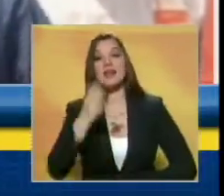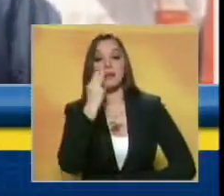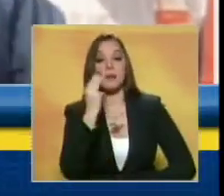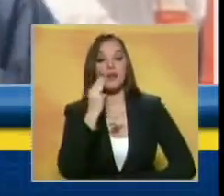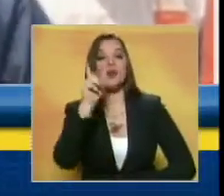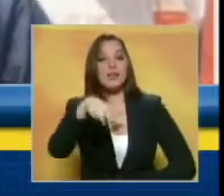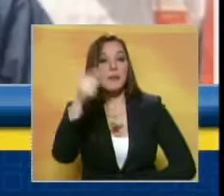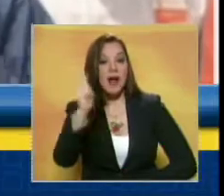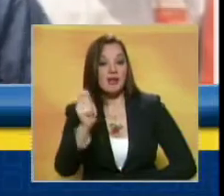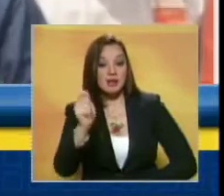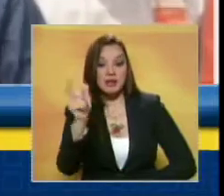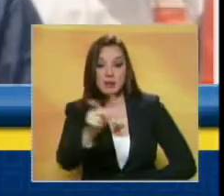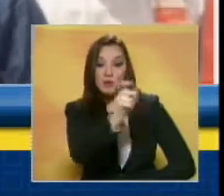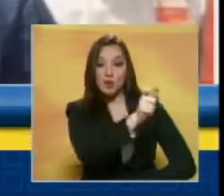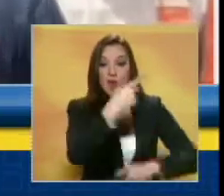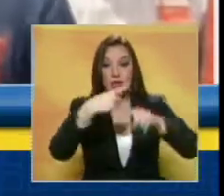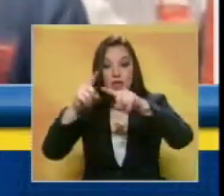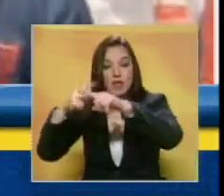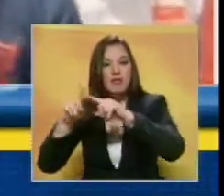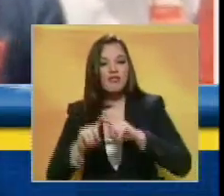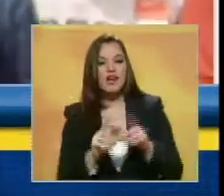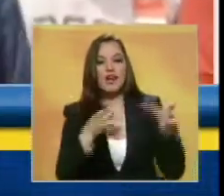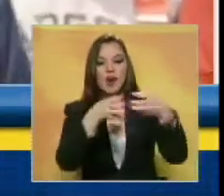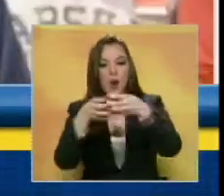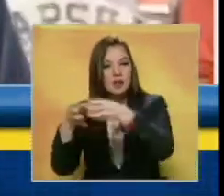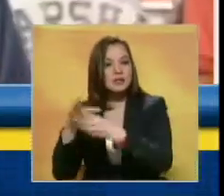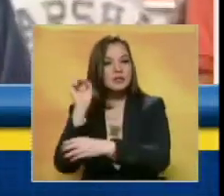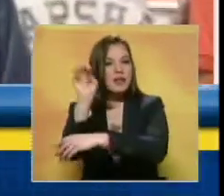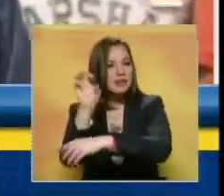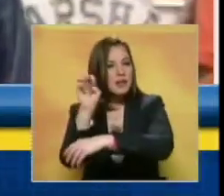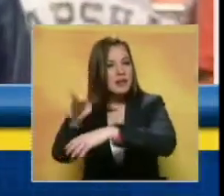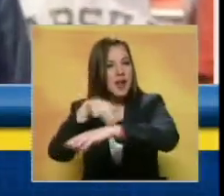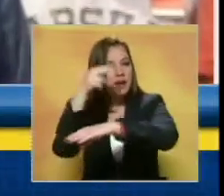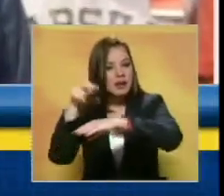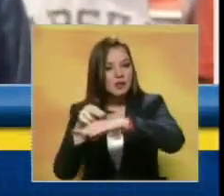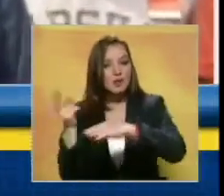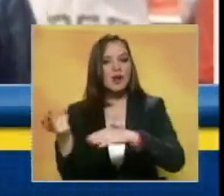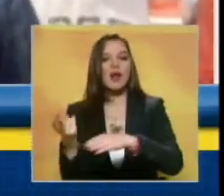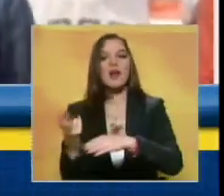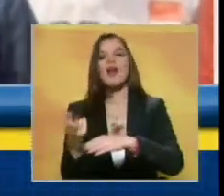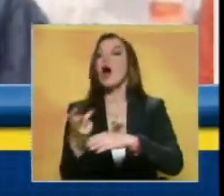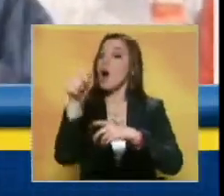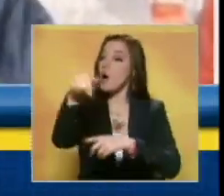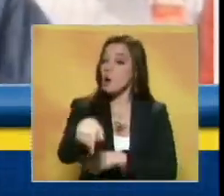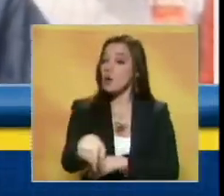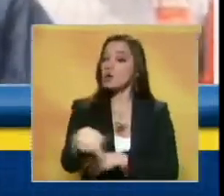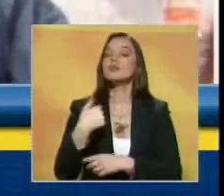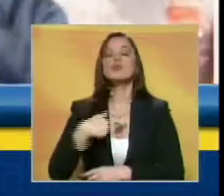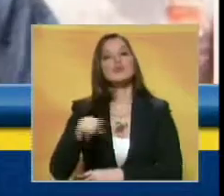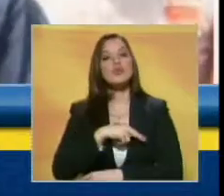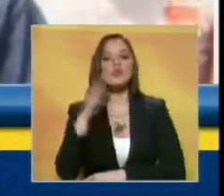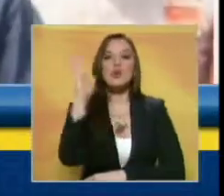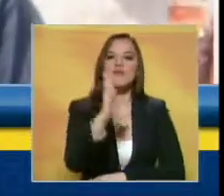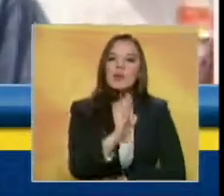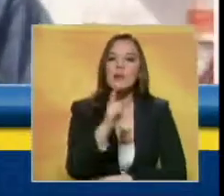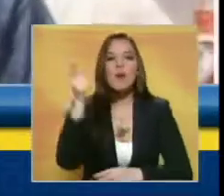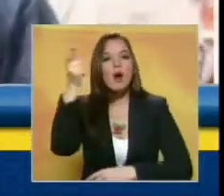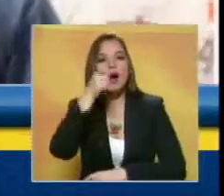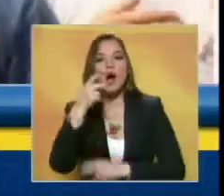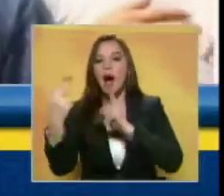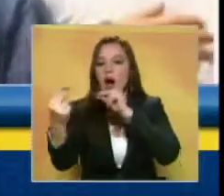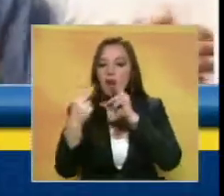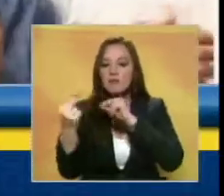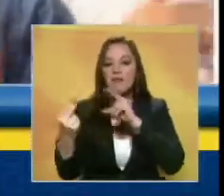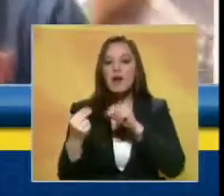diputados para las distintas organizaciones de la Asamblea Nacional, Regional y Nacional, hoy cuando venimos a buscar un diálogo con los